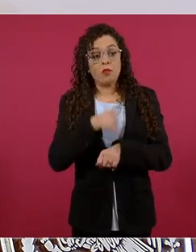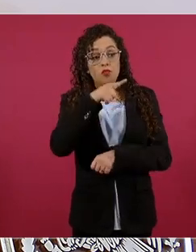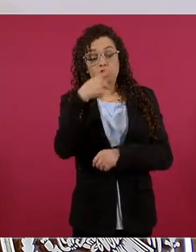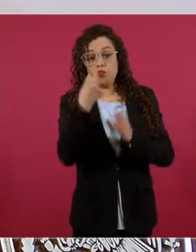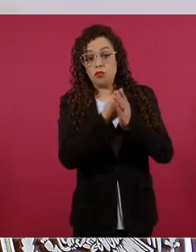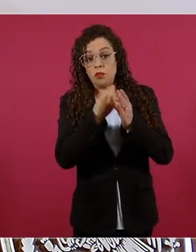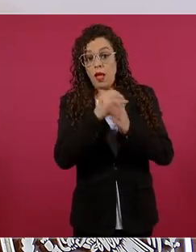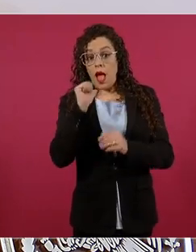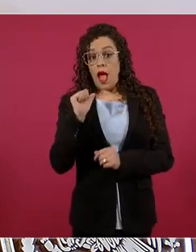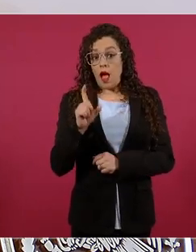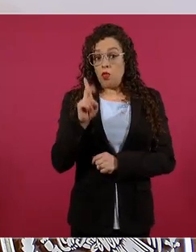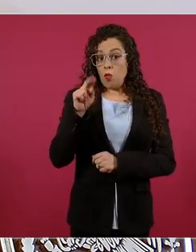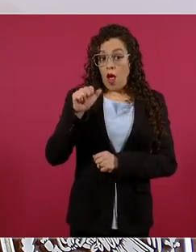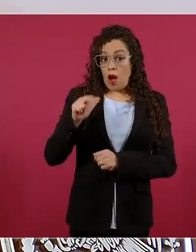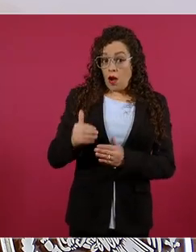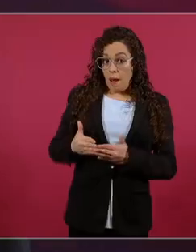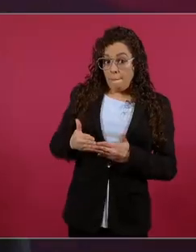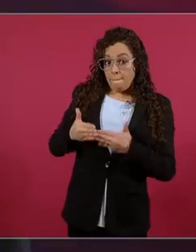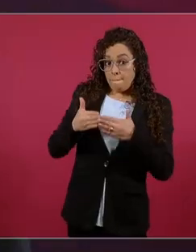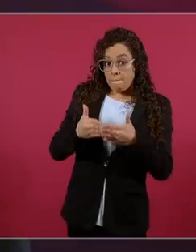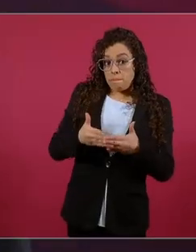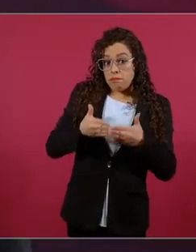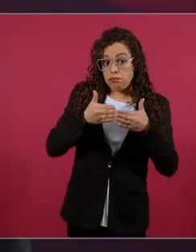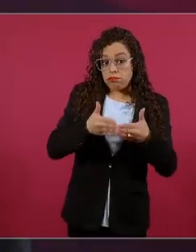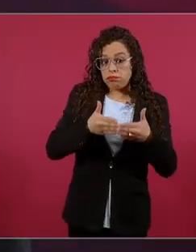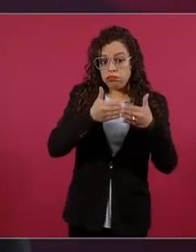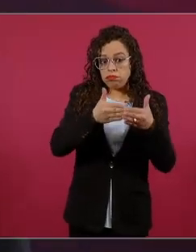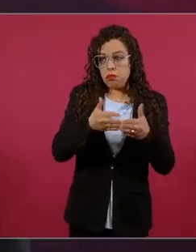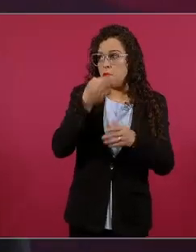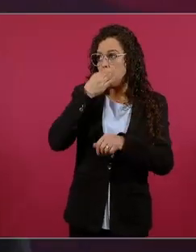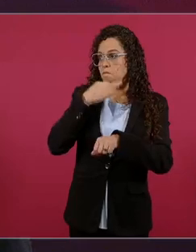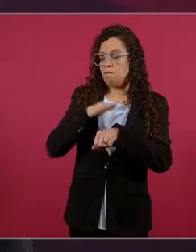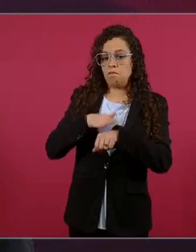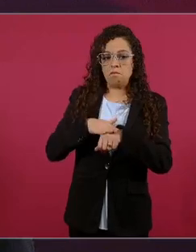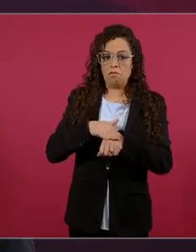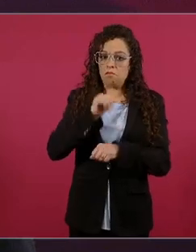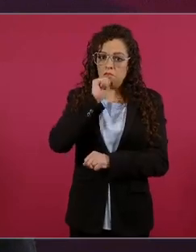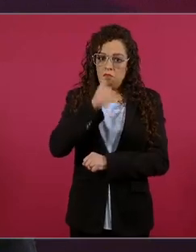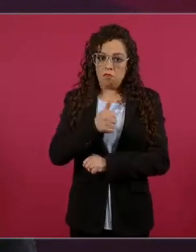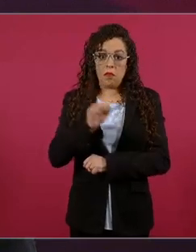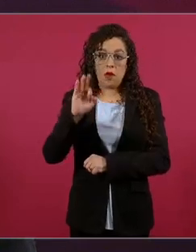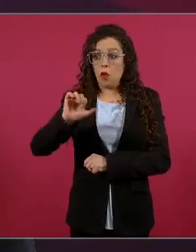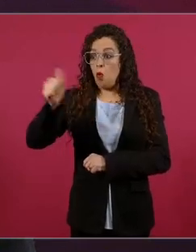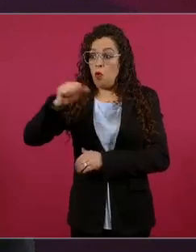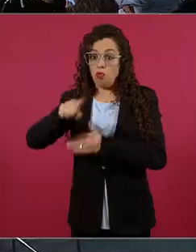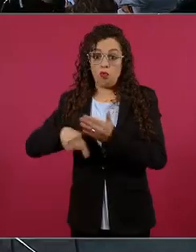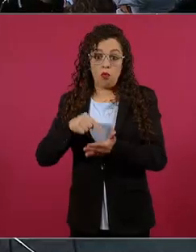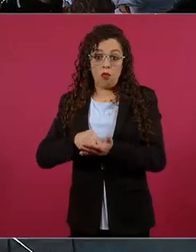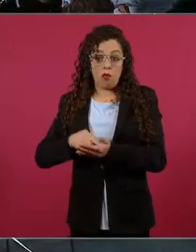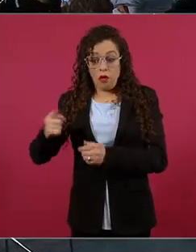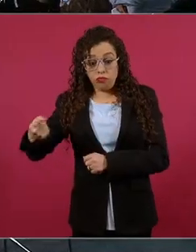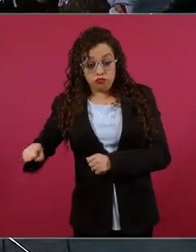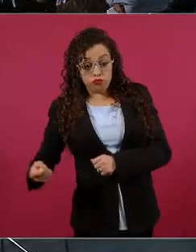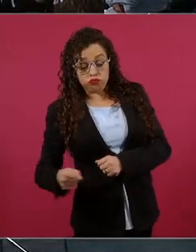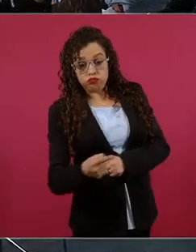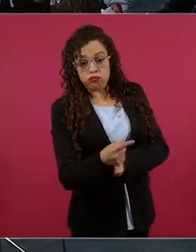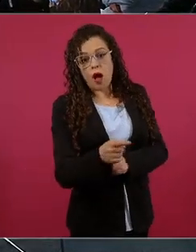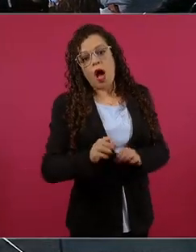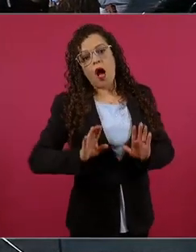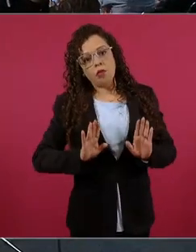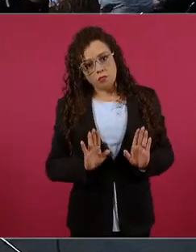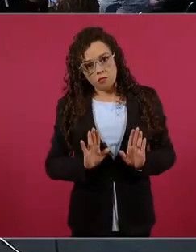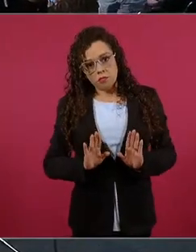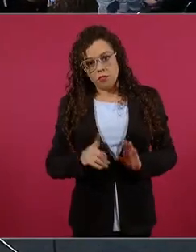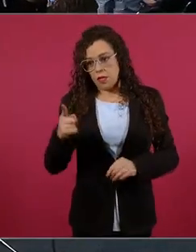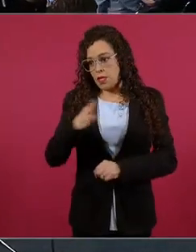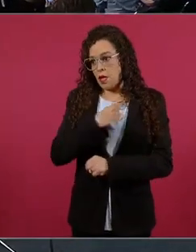si sea por algún otro lado que entren, ¿no? Pero estamos, pues qué bueno que nos lo dice, porque vamos a ver qué podemos hacer